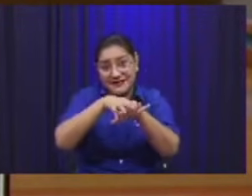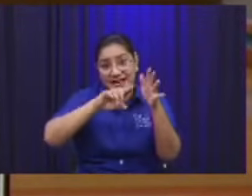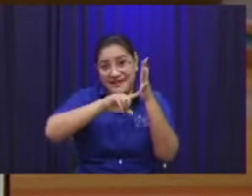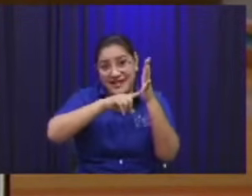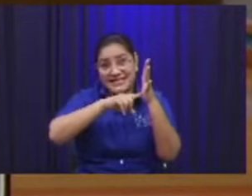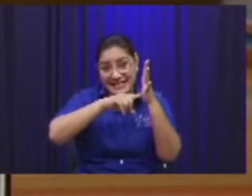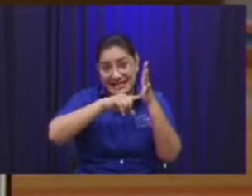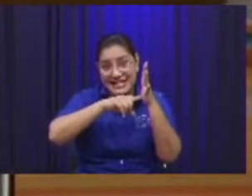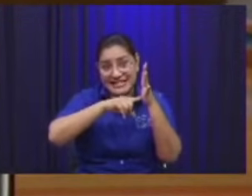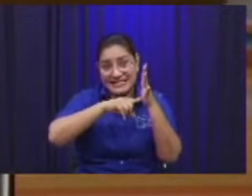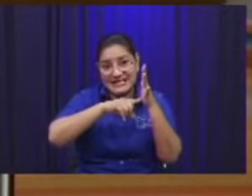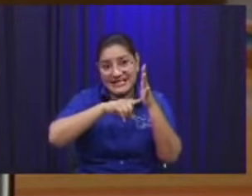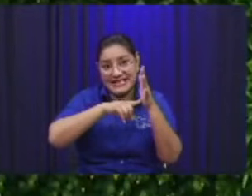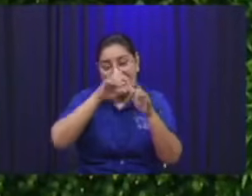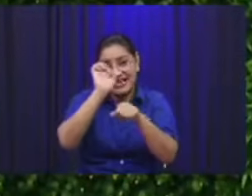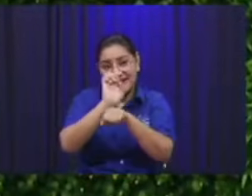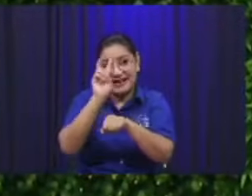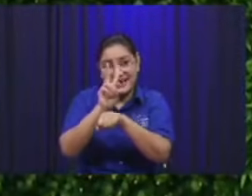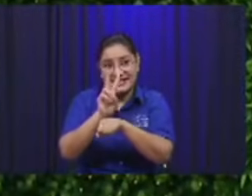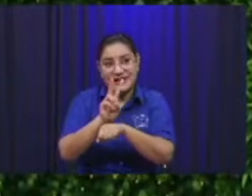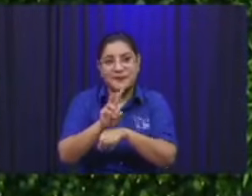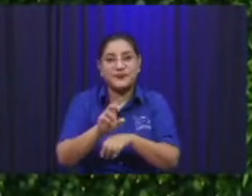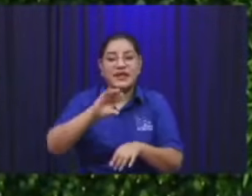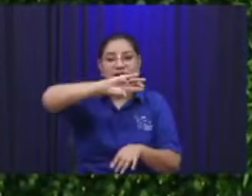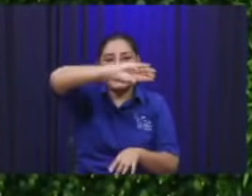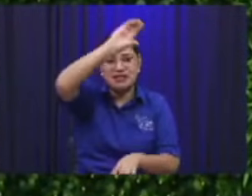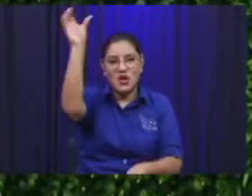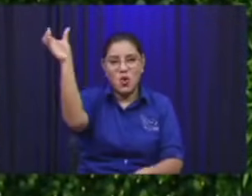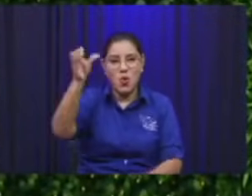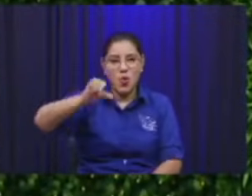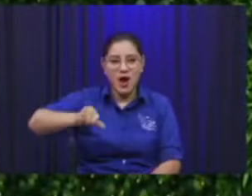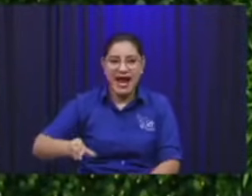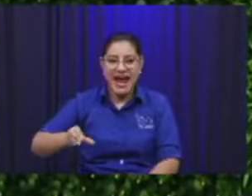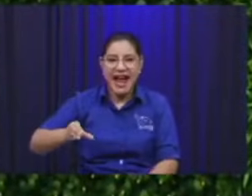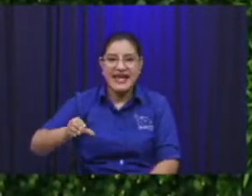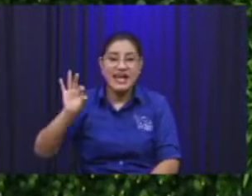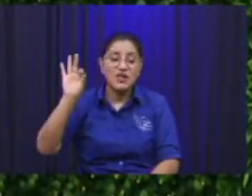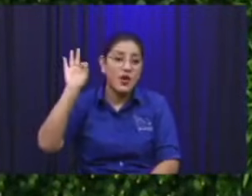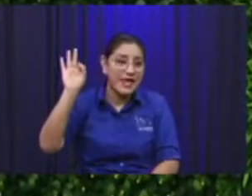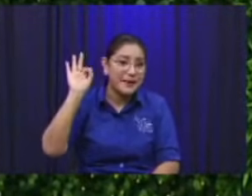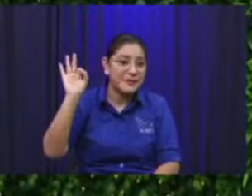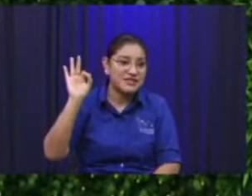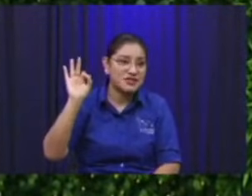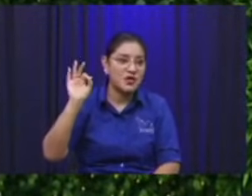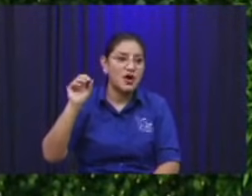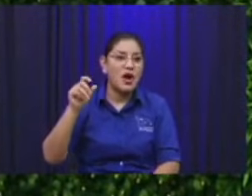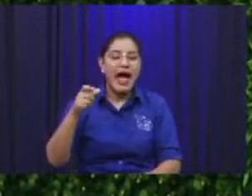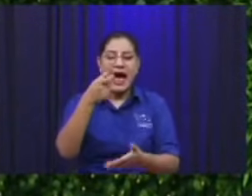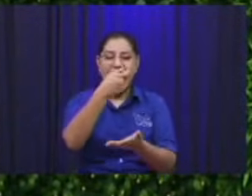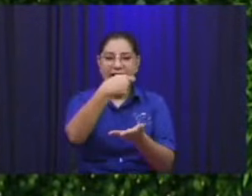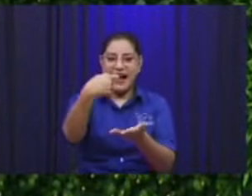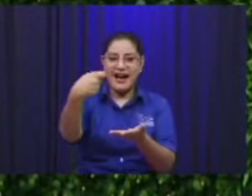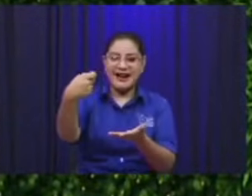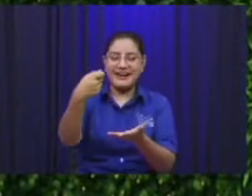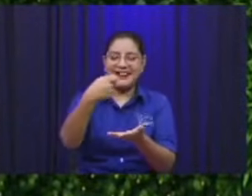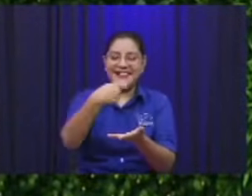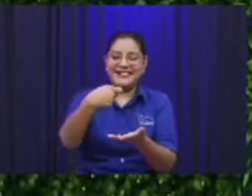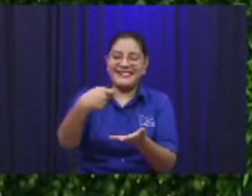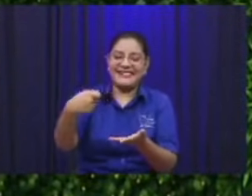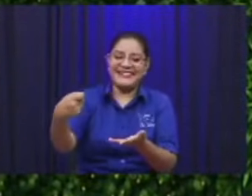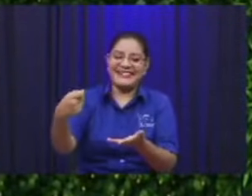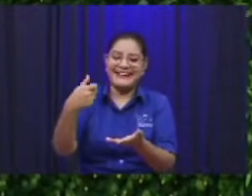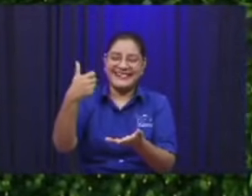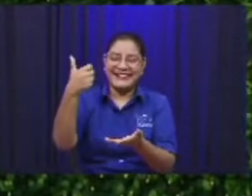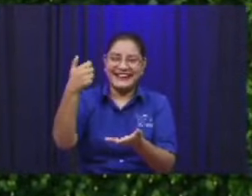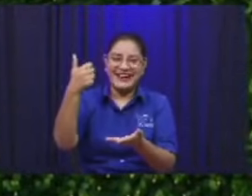el pastor un callado el maestro un punzón no pan son un show